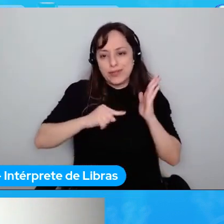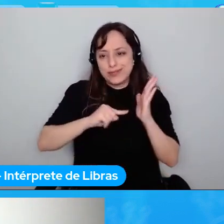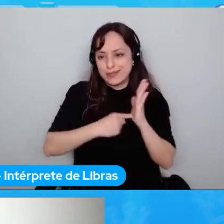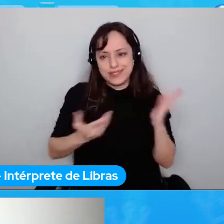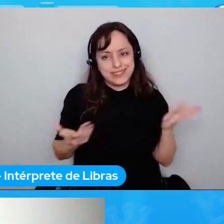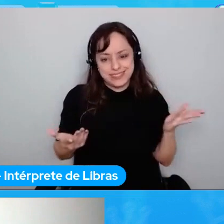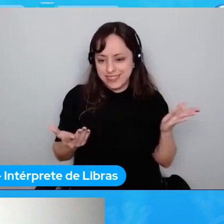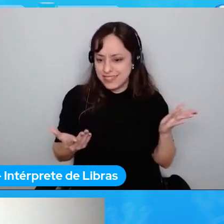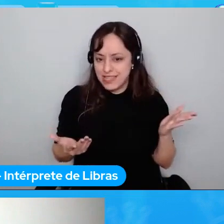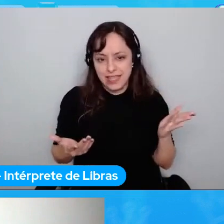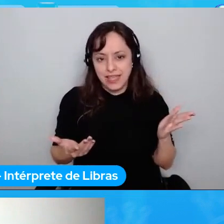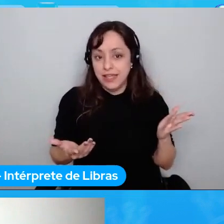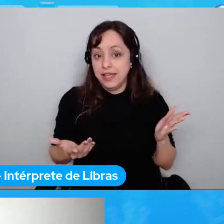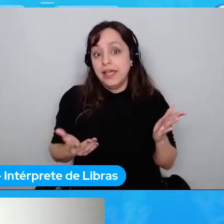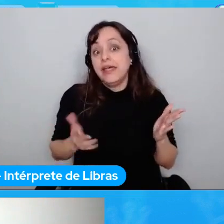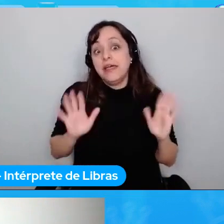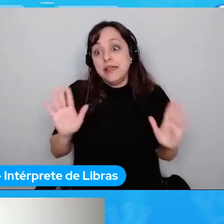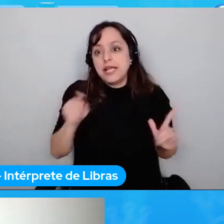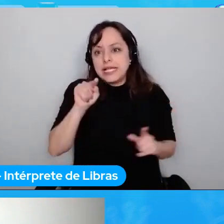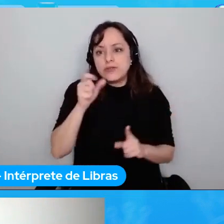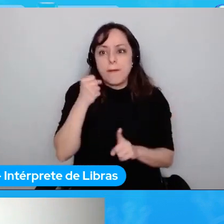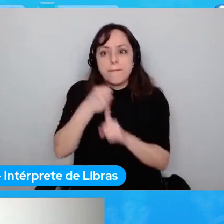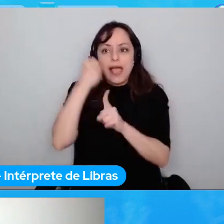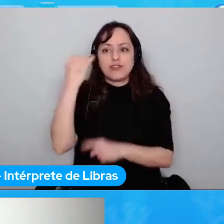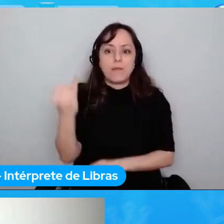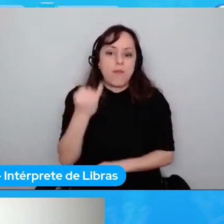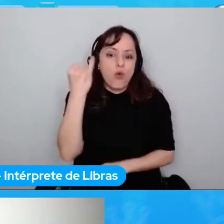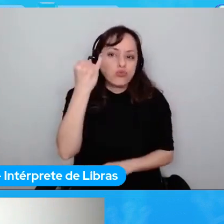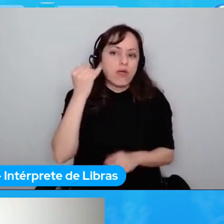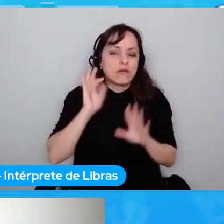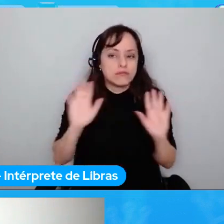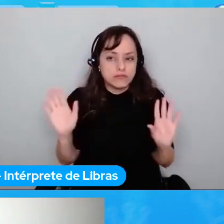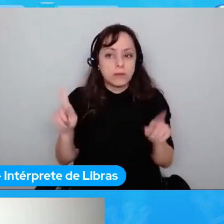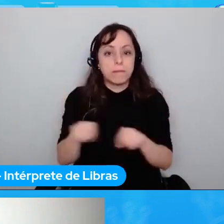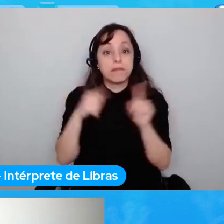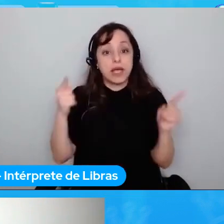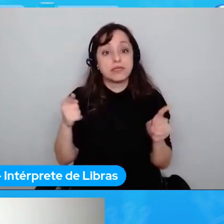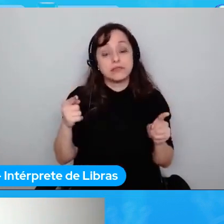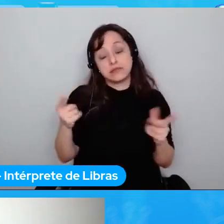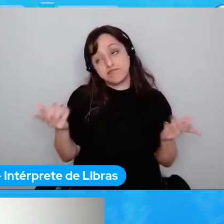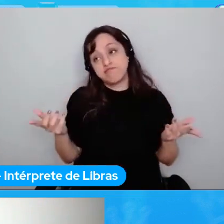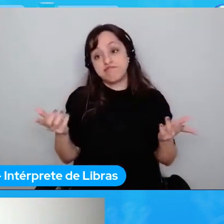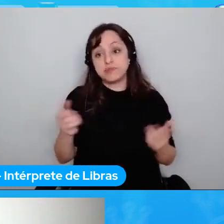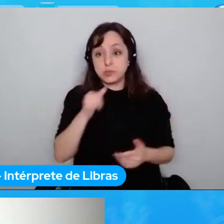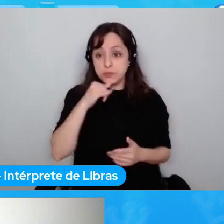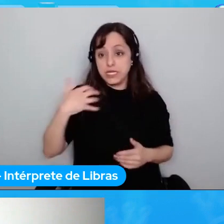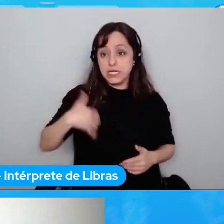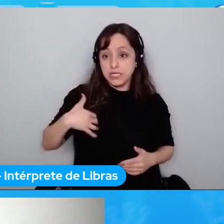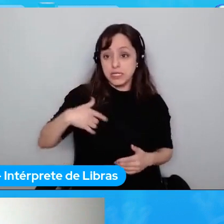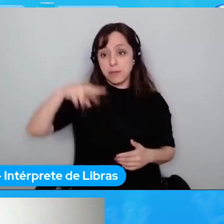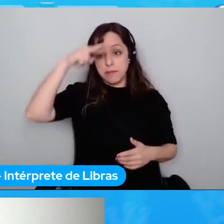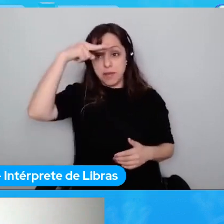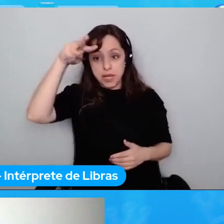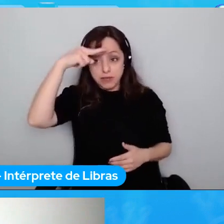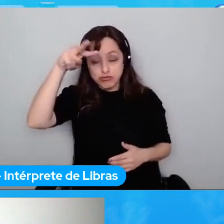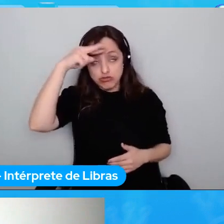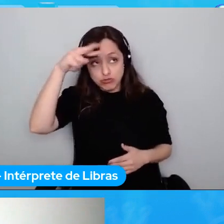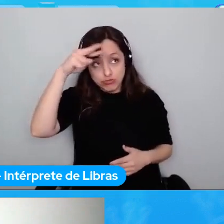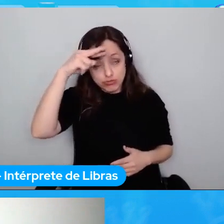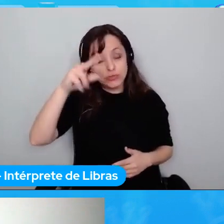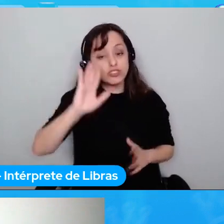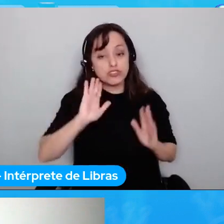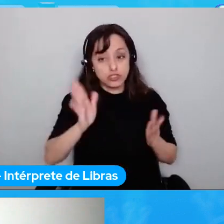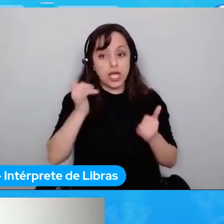un caso que te puede decir generó un impacto importante, una incidencia importante, pero en Argentina, México, hay casos